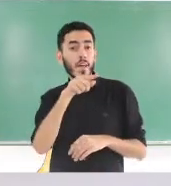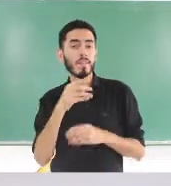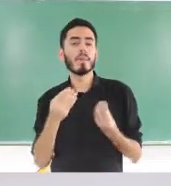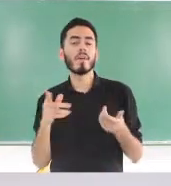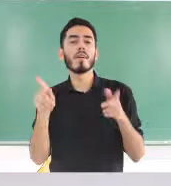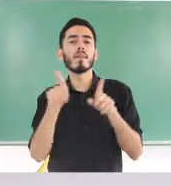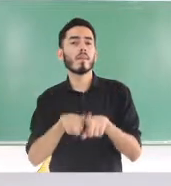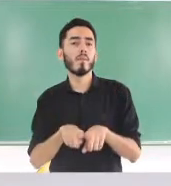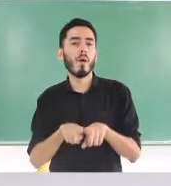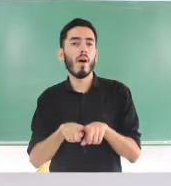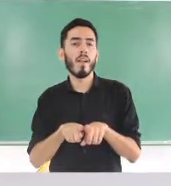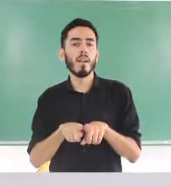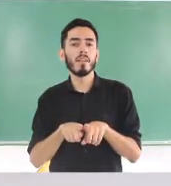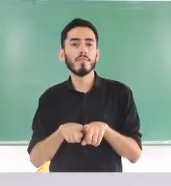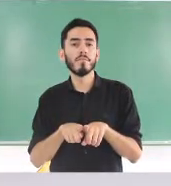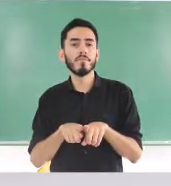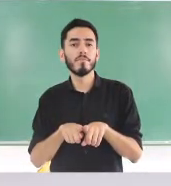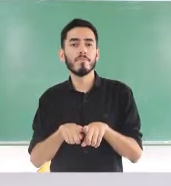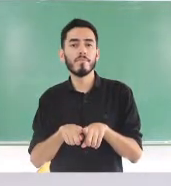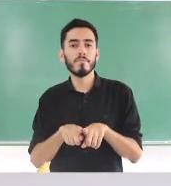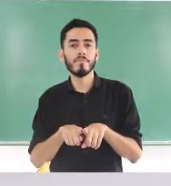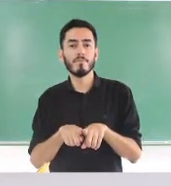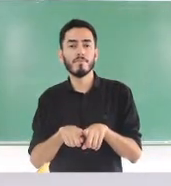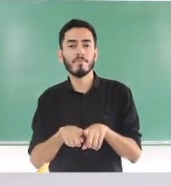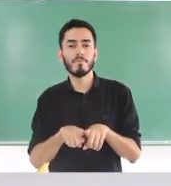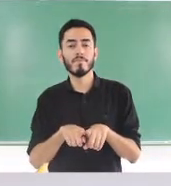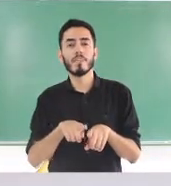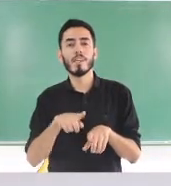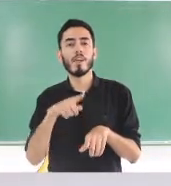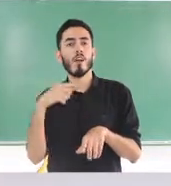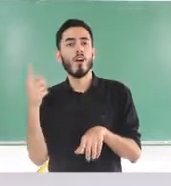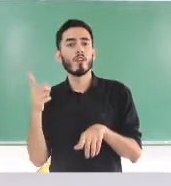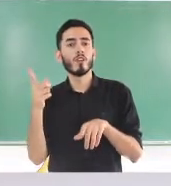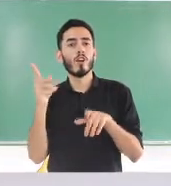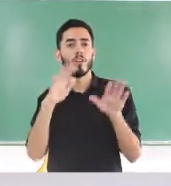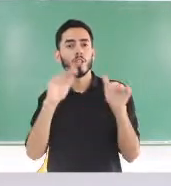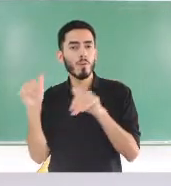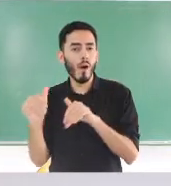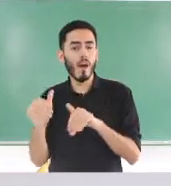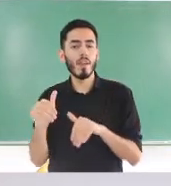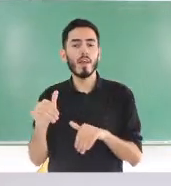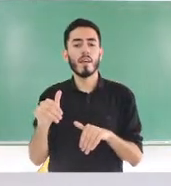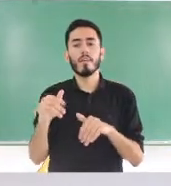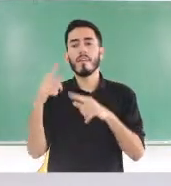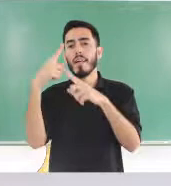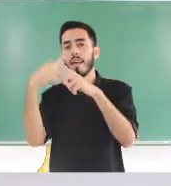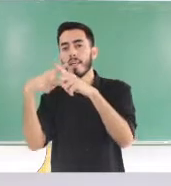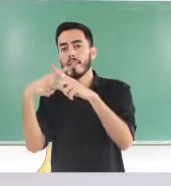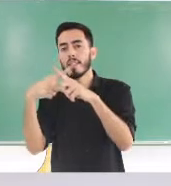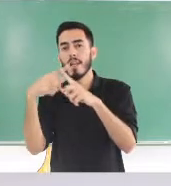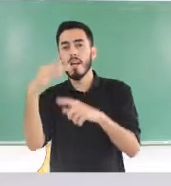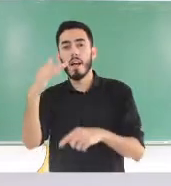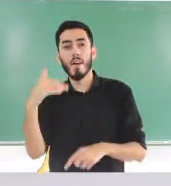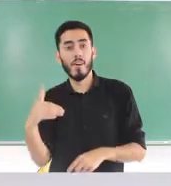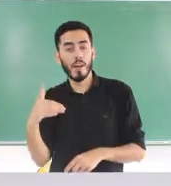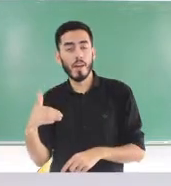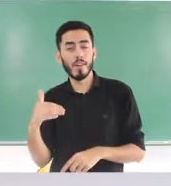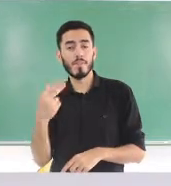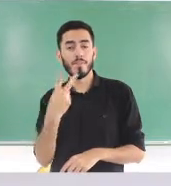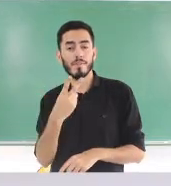¿sí? A la razón que vamos a formar entre los segmentos homólogos. X sobre 20,